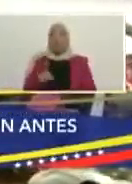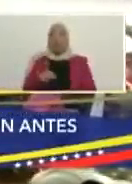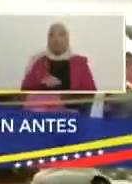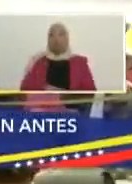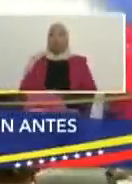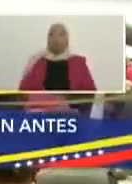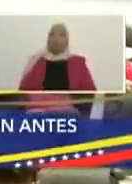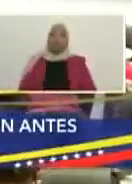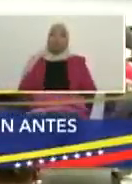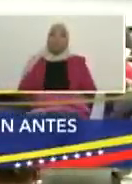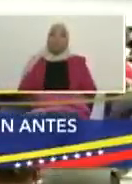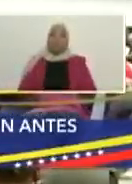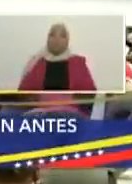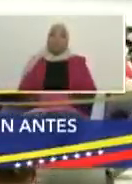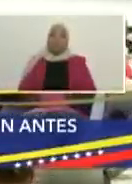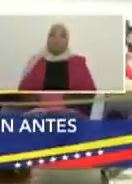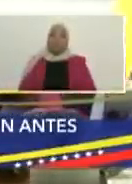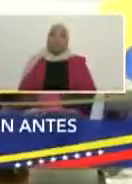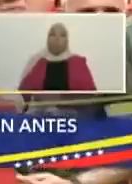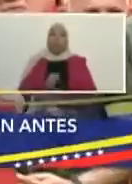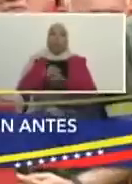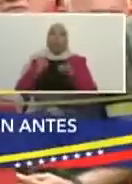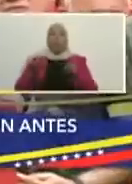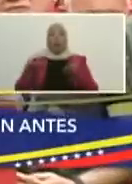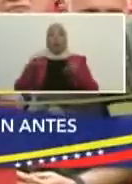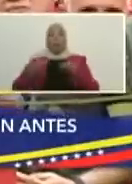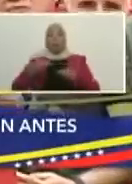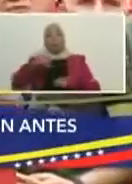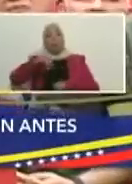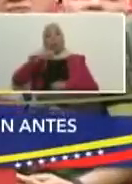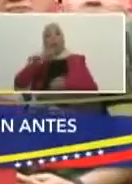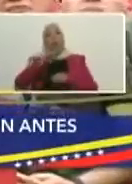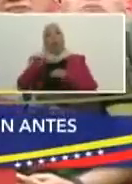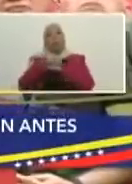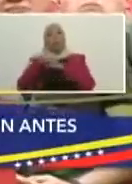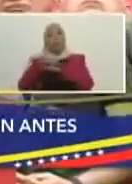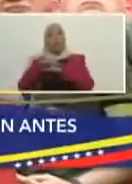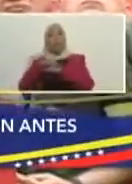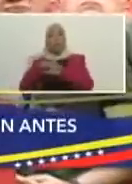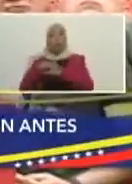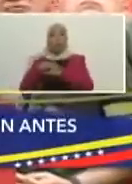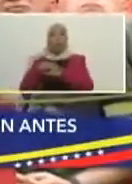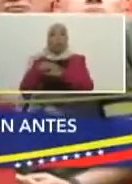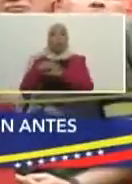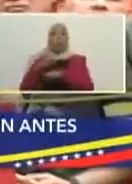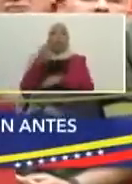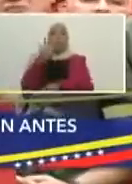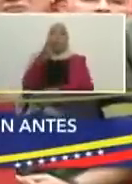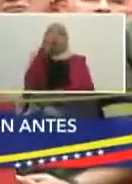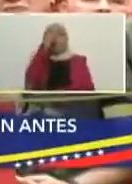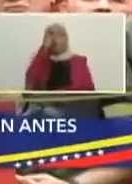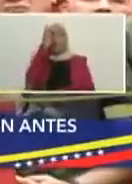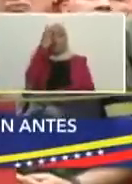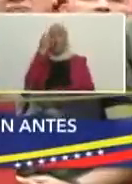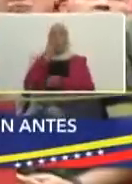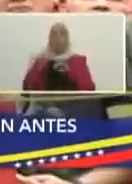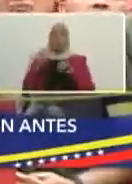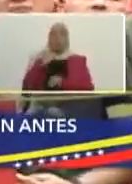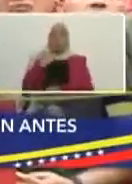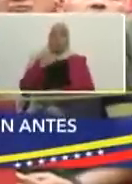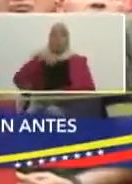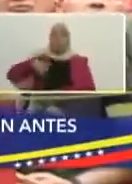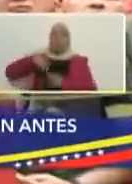y a quien le corresponda, le pido perdón por aquel 4 de febrero. Así lo dijo